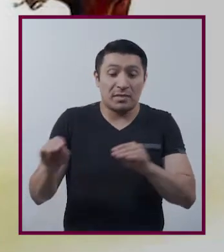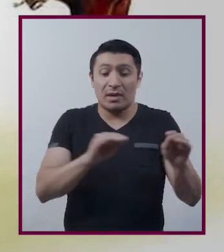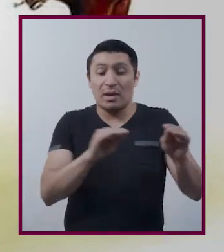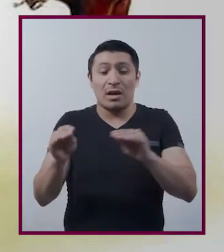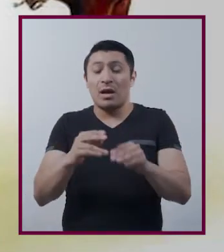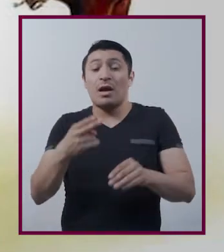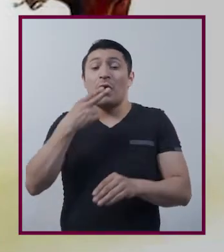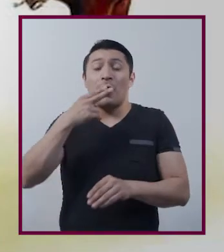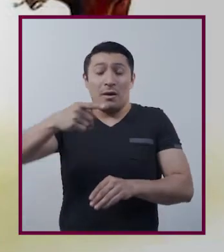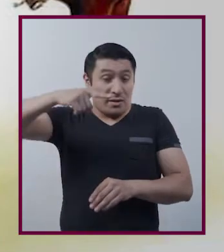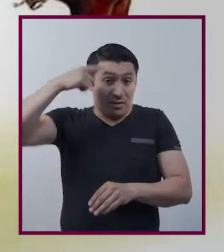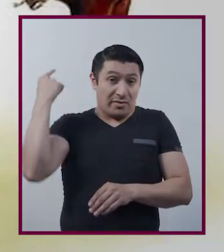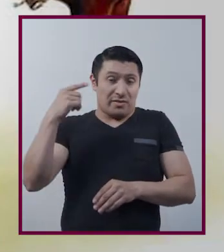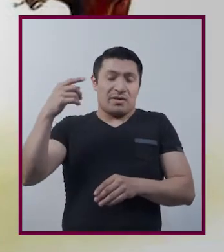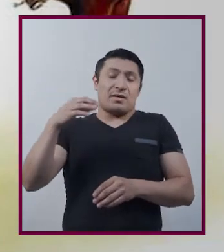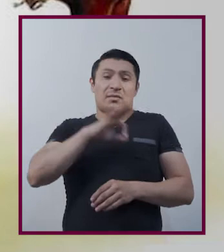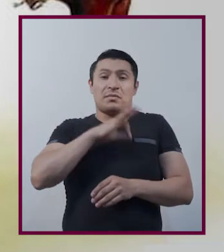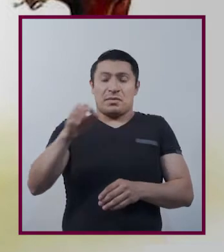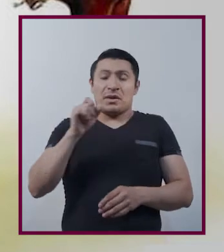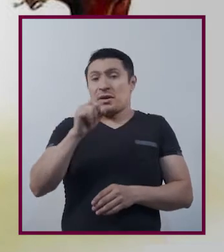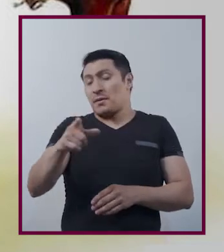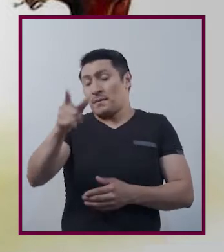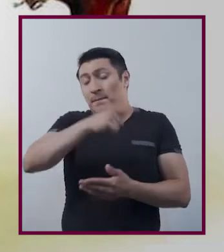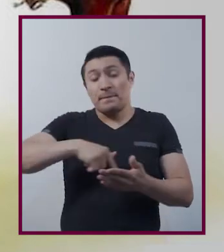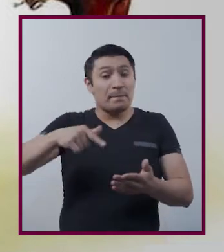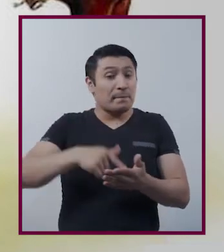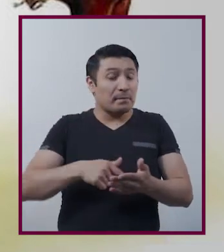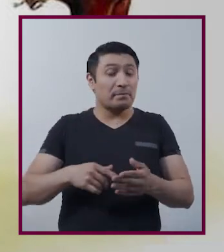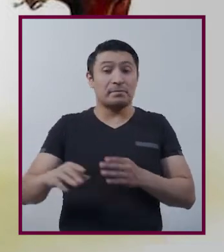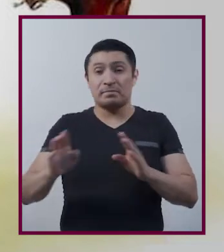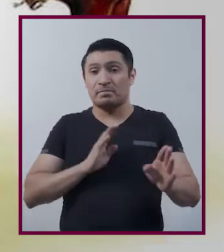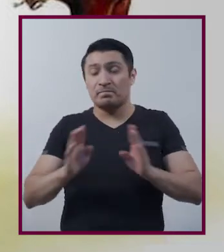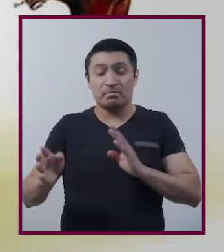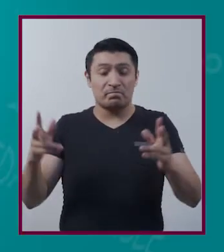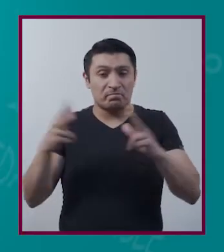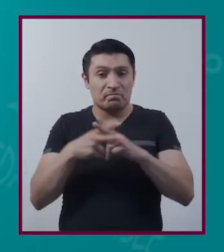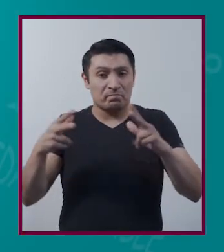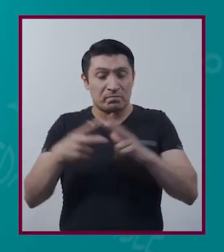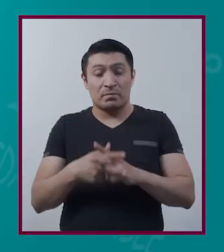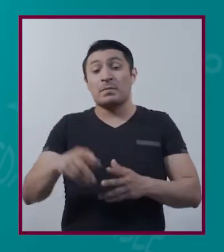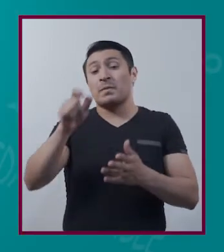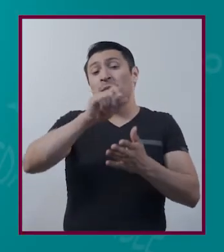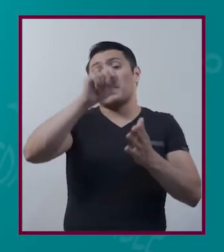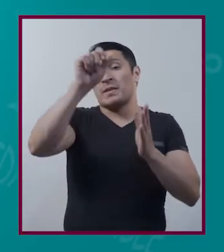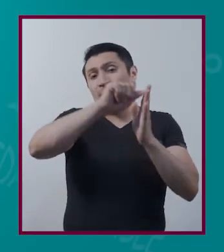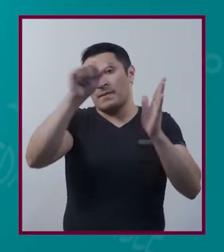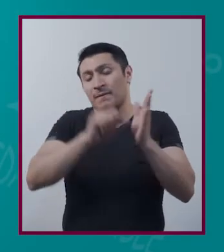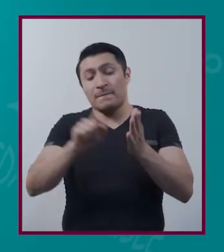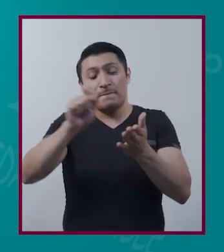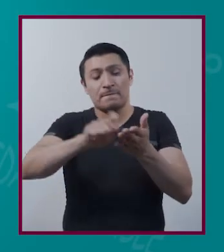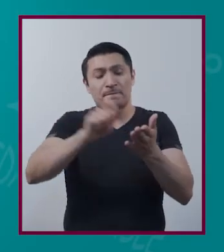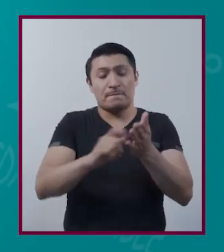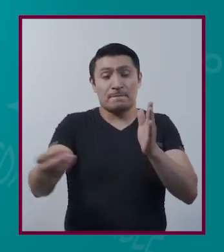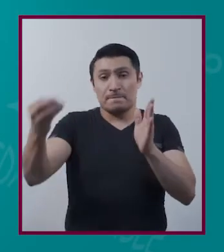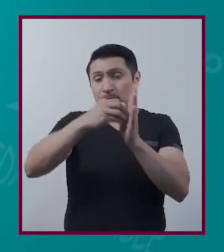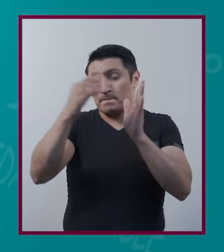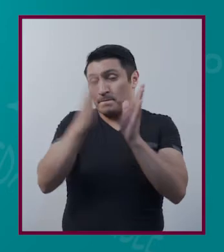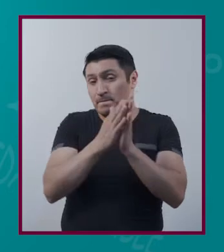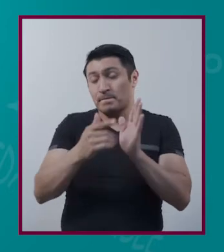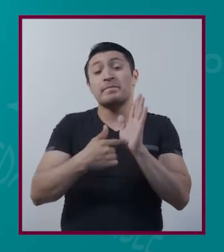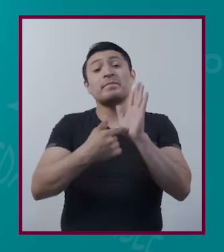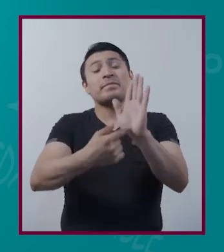y manejo fácil permitía utilizarlas en el mismo campo de batalla. En artículo redactado por la Regencia